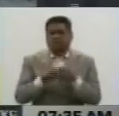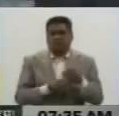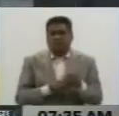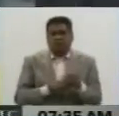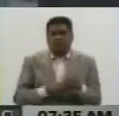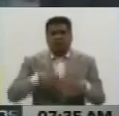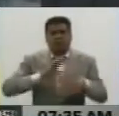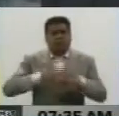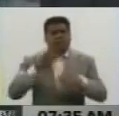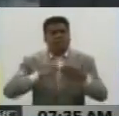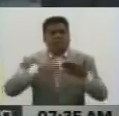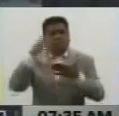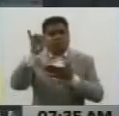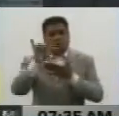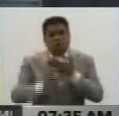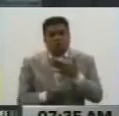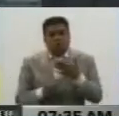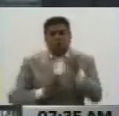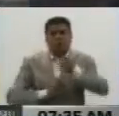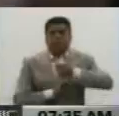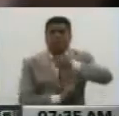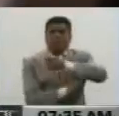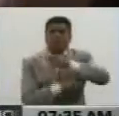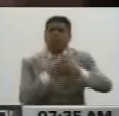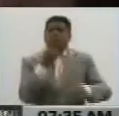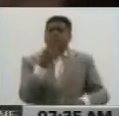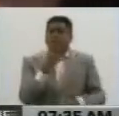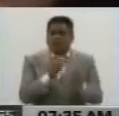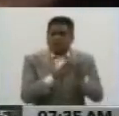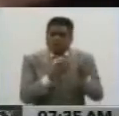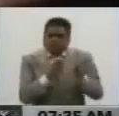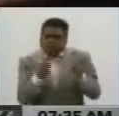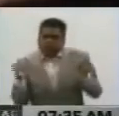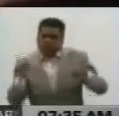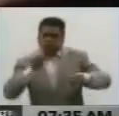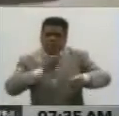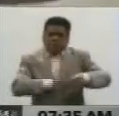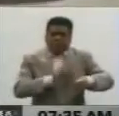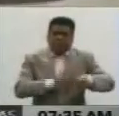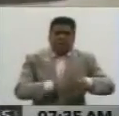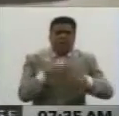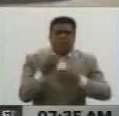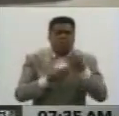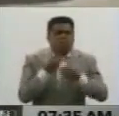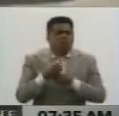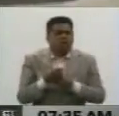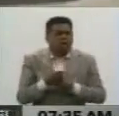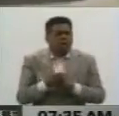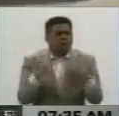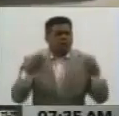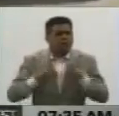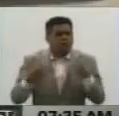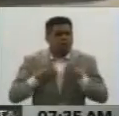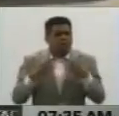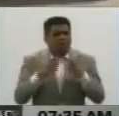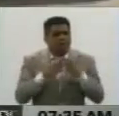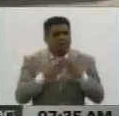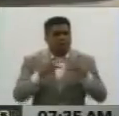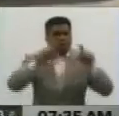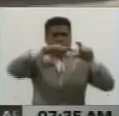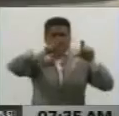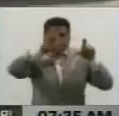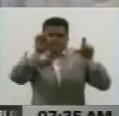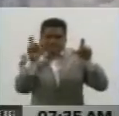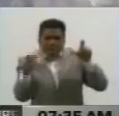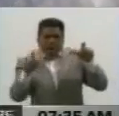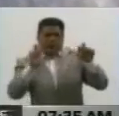que el proyecto sea sustentable a lo largo del tiempo. ¿Cómo se ha hecho esa recapitulación concreta de las personas que están haciendo vida en todo el arco minero y quienes van a